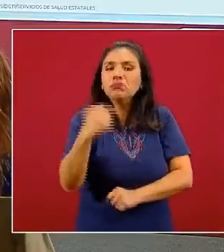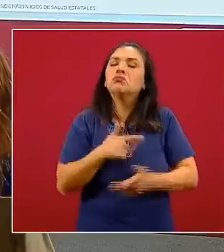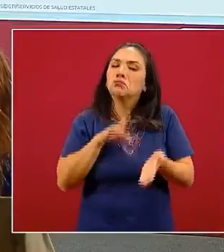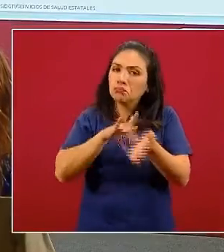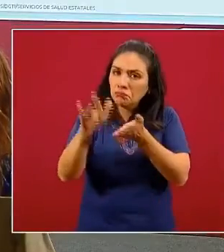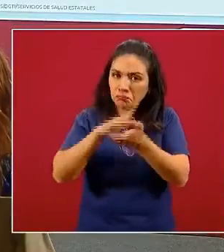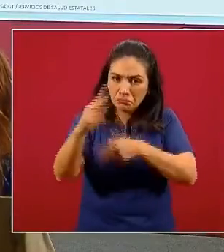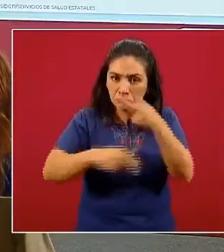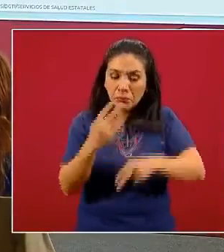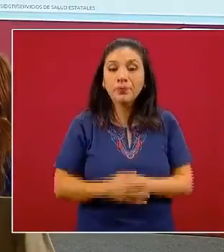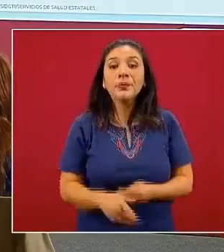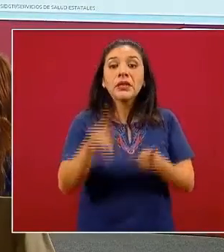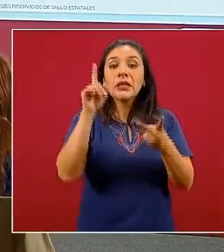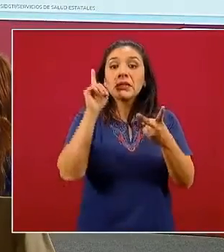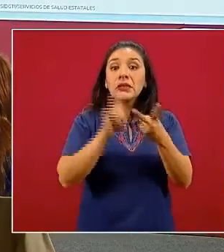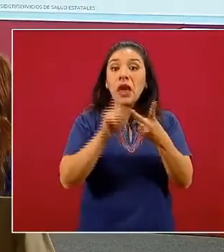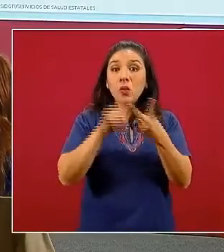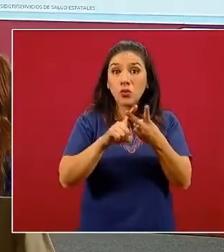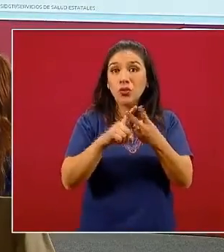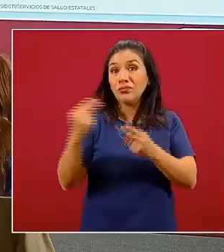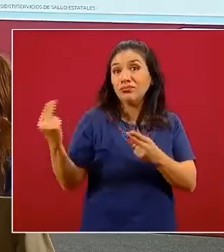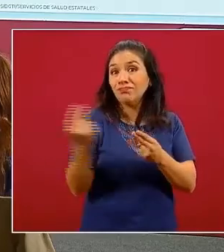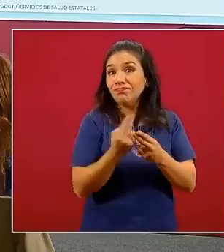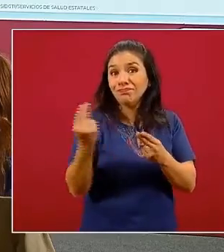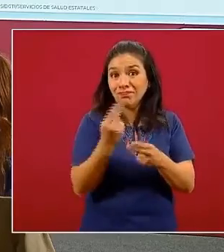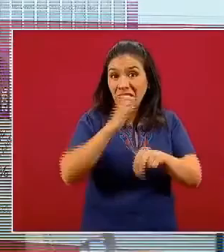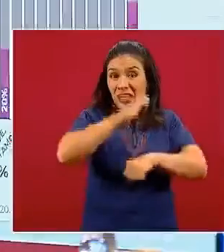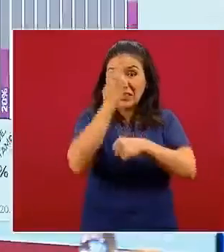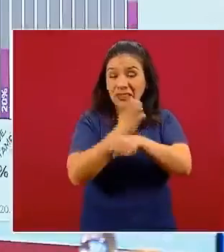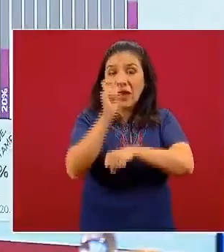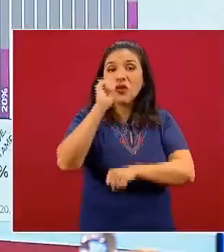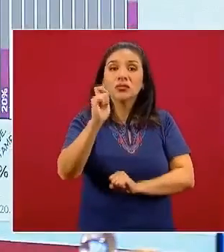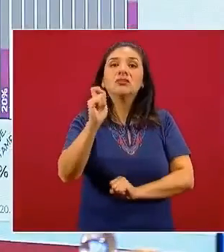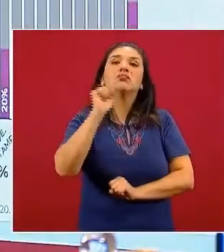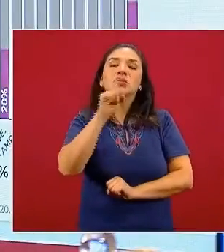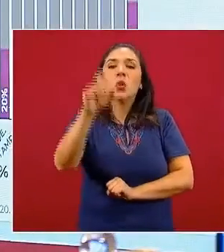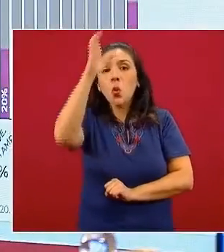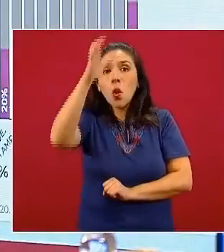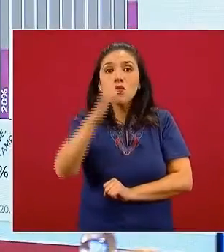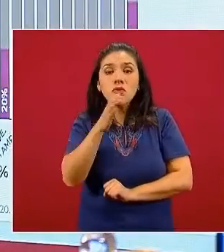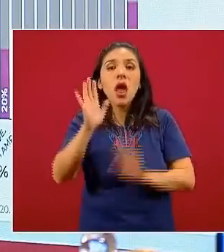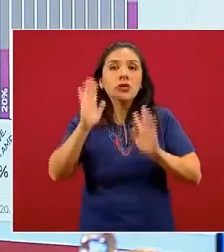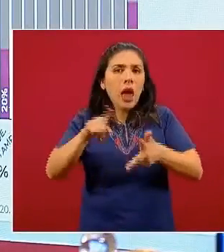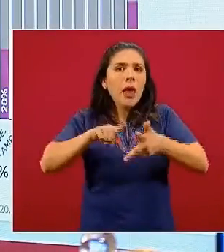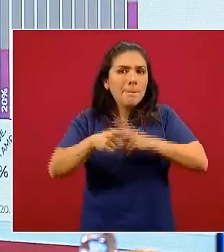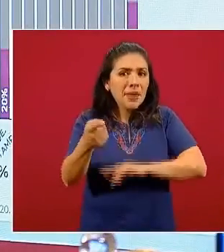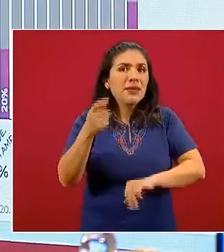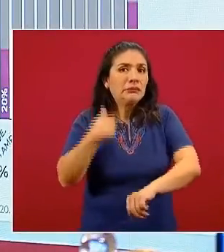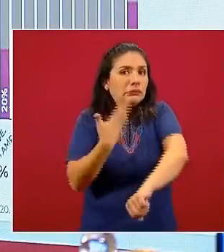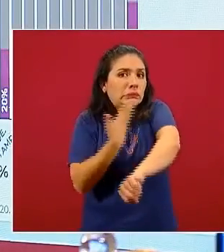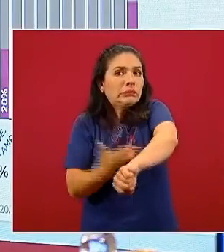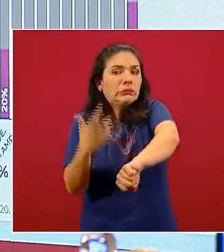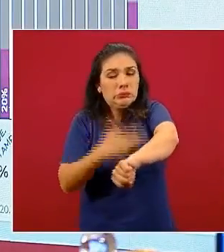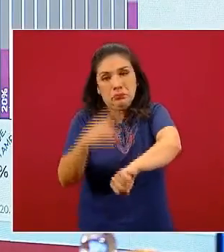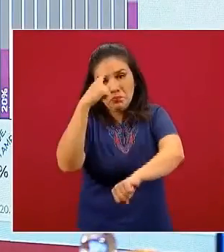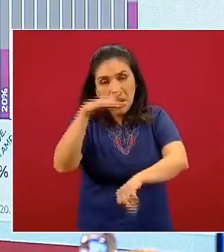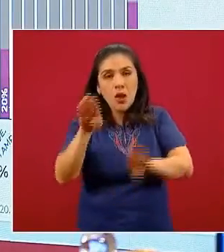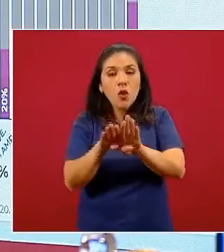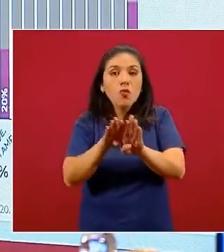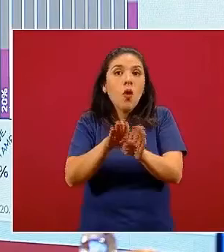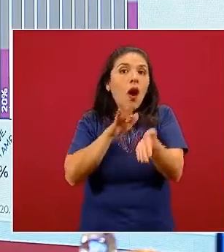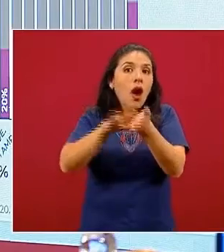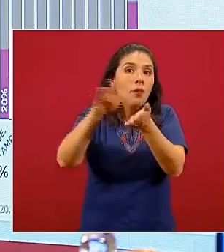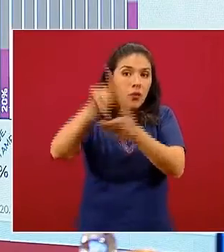necesite. La segunda en necesidad, indudablemente, será Coahuila. Ya se han iniciado los preparativos para apoyar al